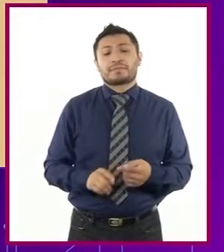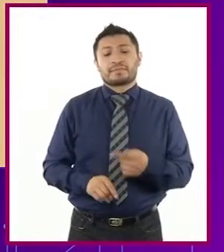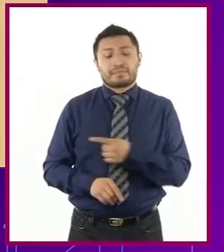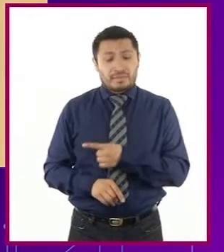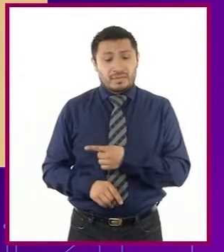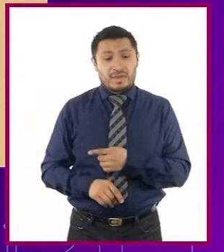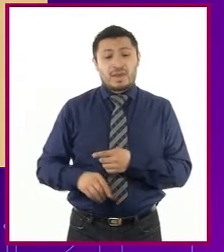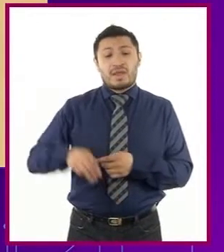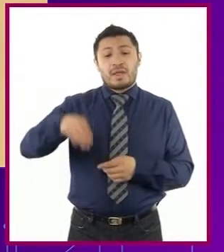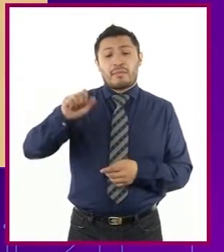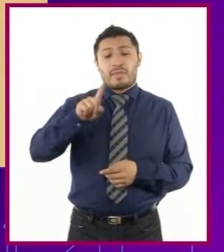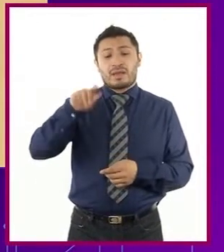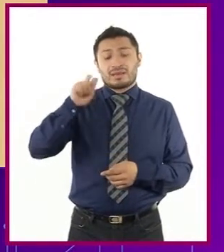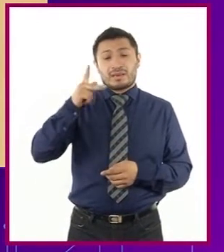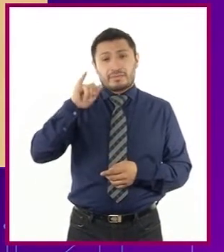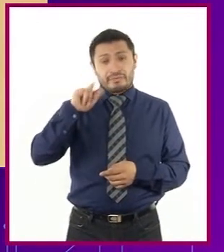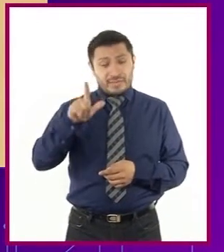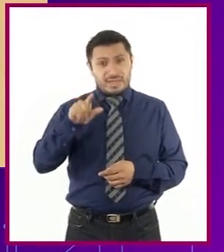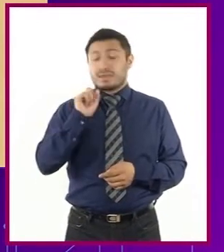Fresnillo y Mazapil,